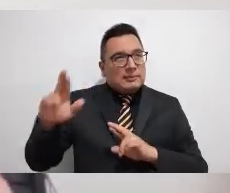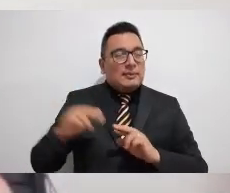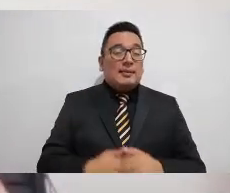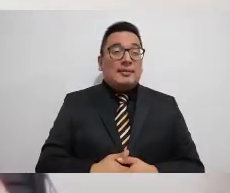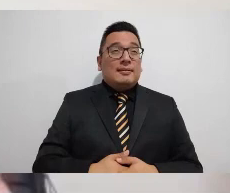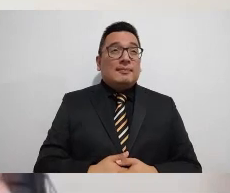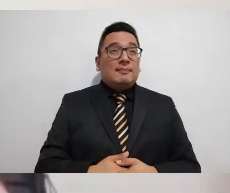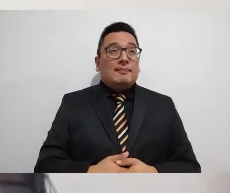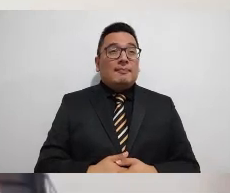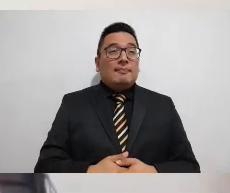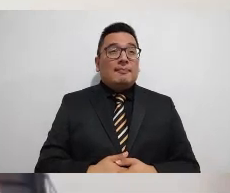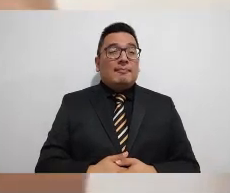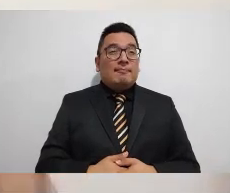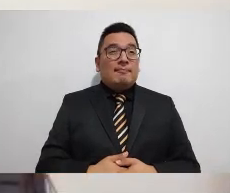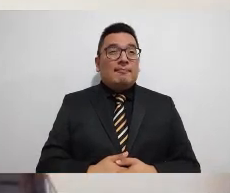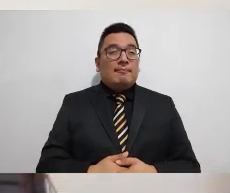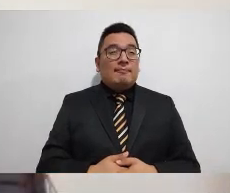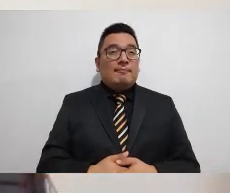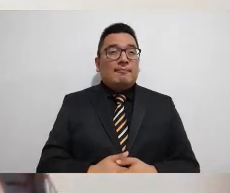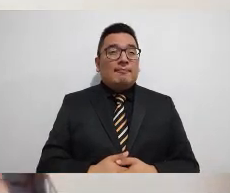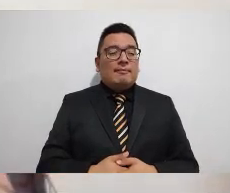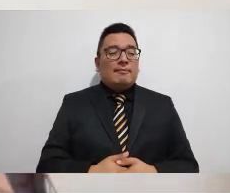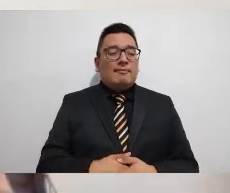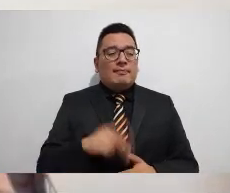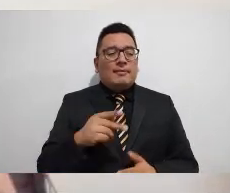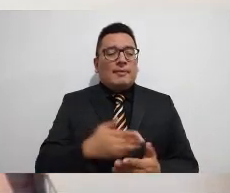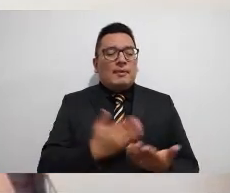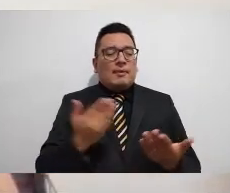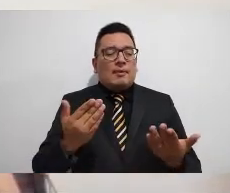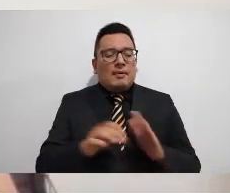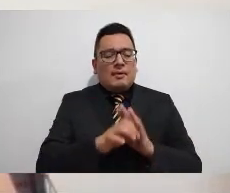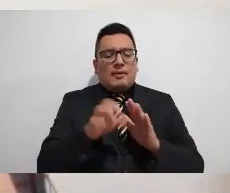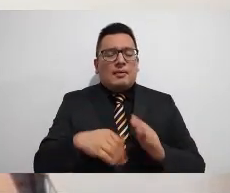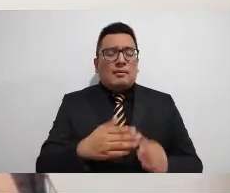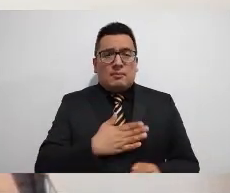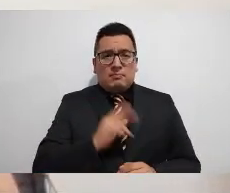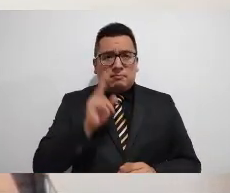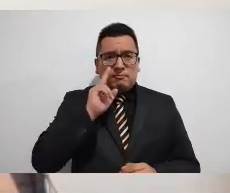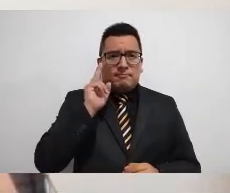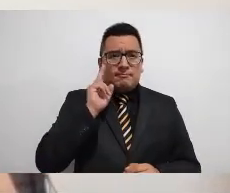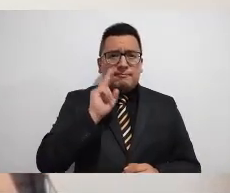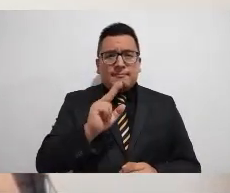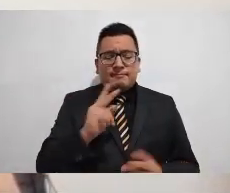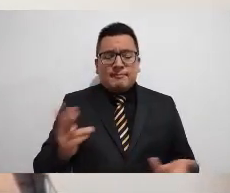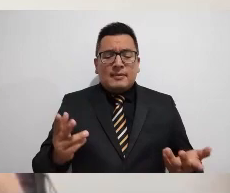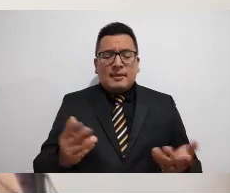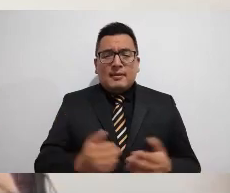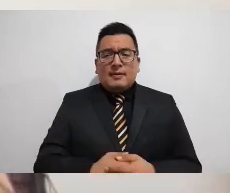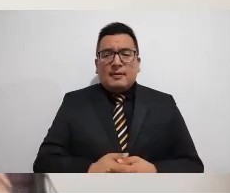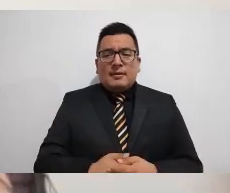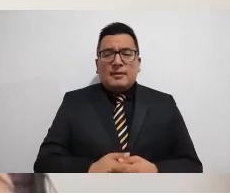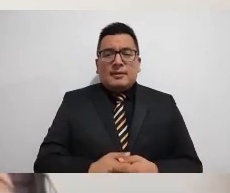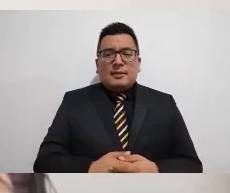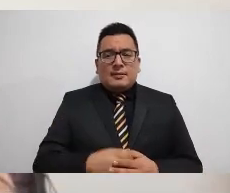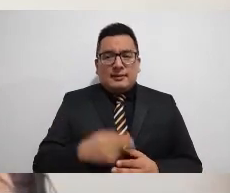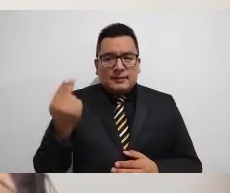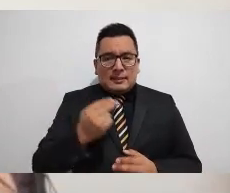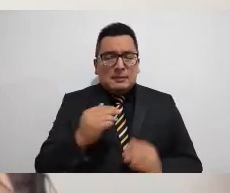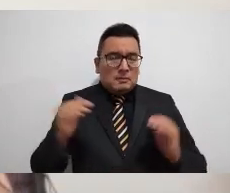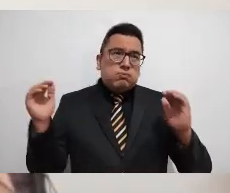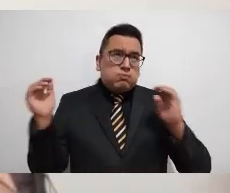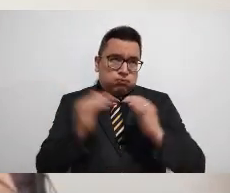Y ahora, según lo que he observado en torno a la calificación de las elecciones, va con la paridad,